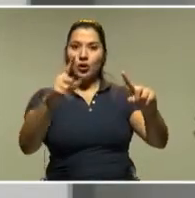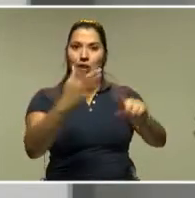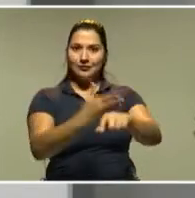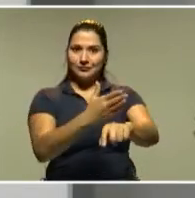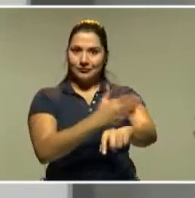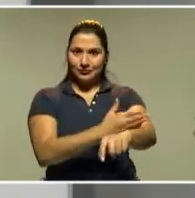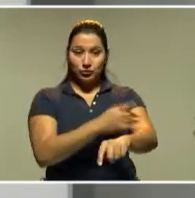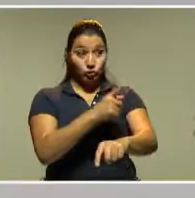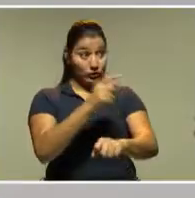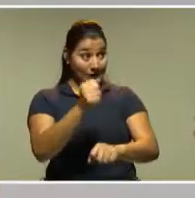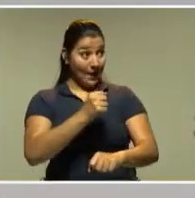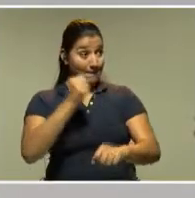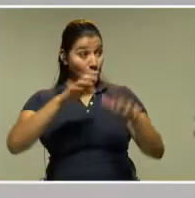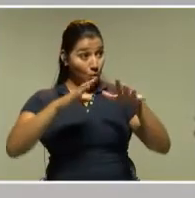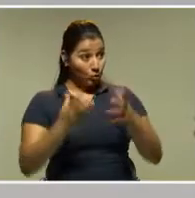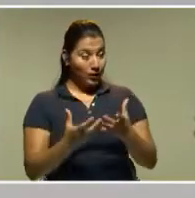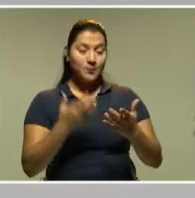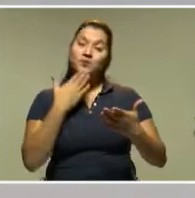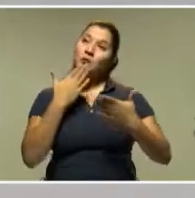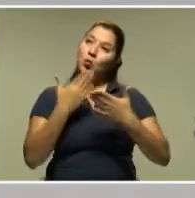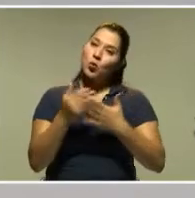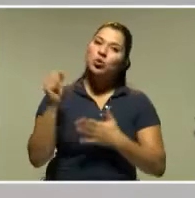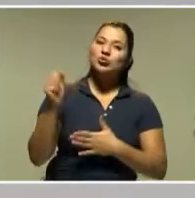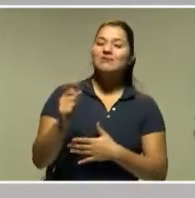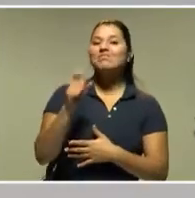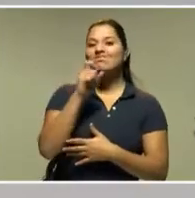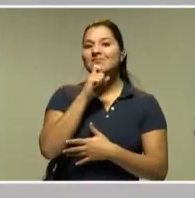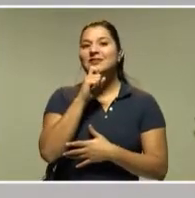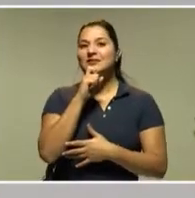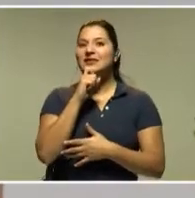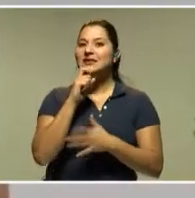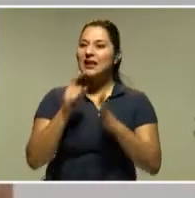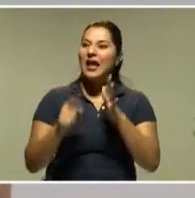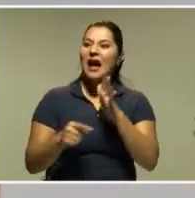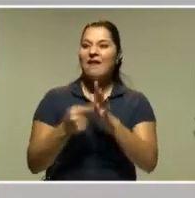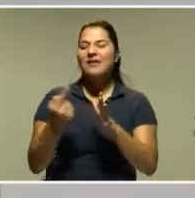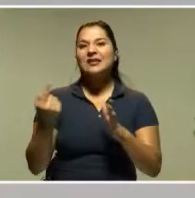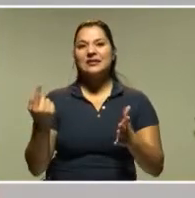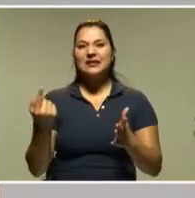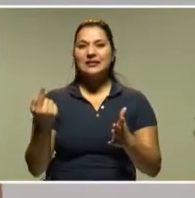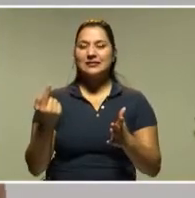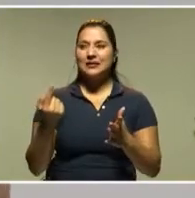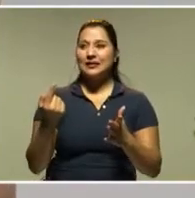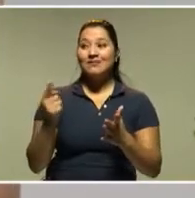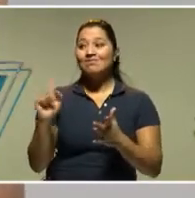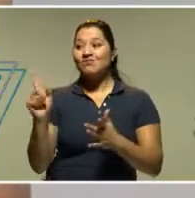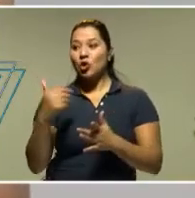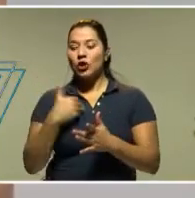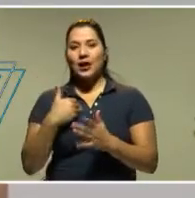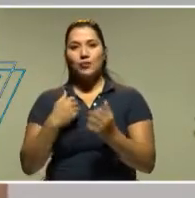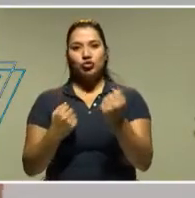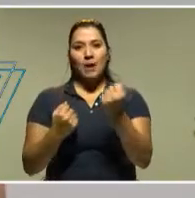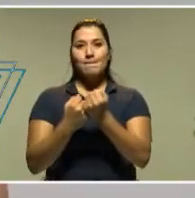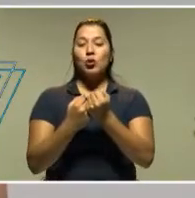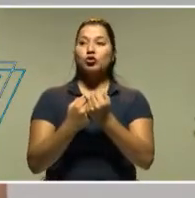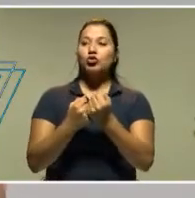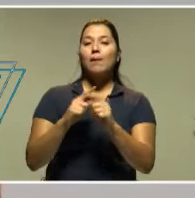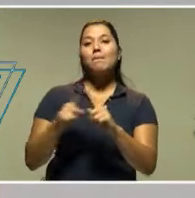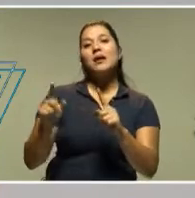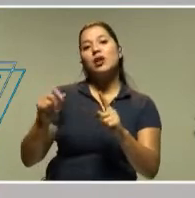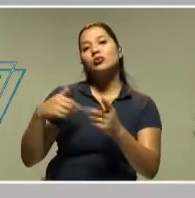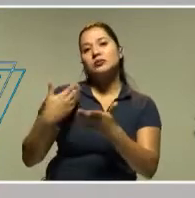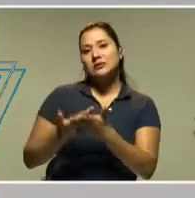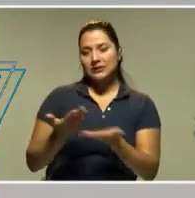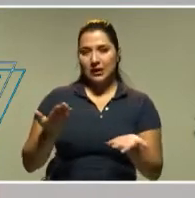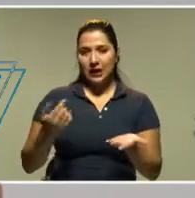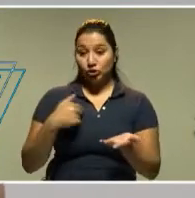campeones mundiales, ¿verdad? Bueno, sí, me ha costado. A veces es cierto, a veces dicen, no está el apoyo, pero llega, sí llega el apoyo. Ya